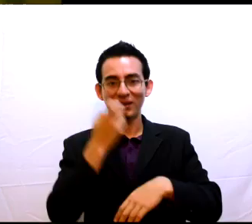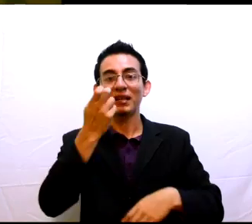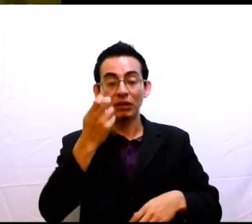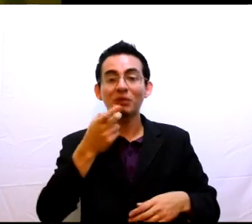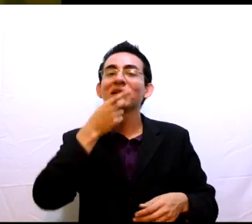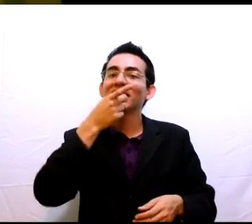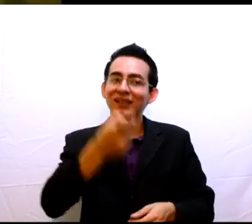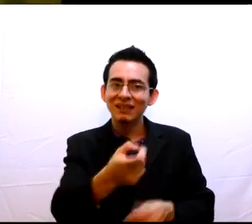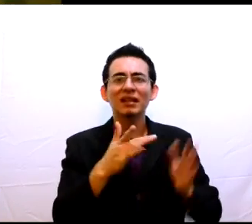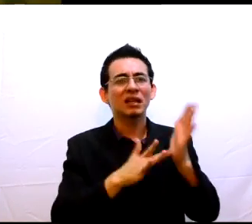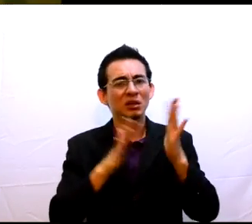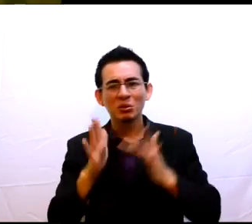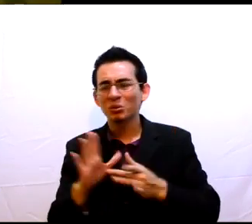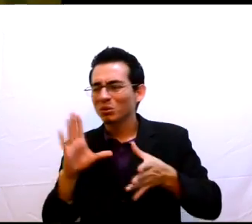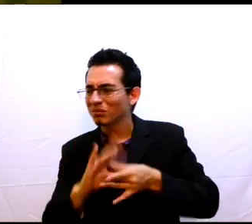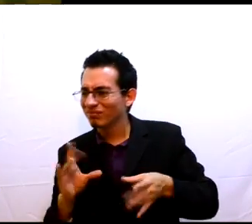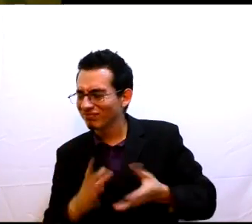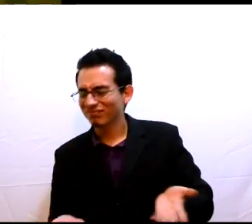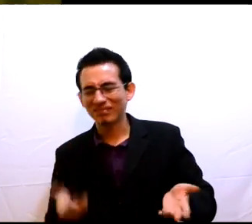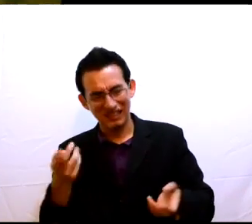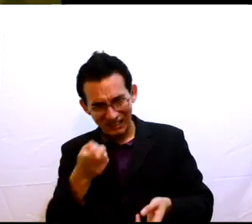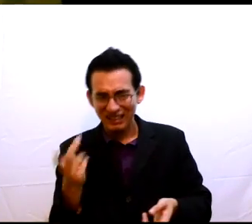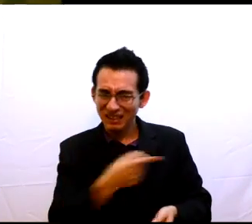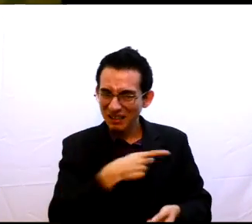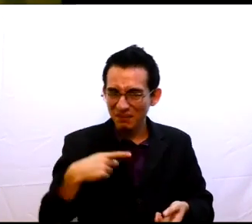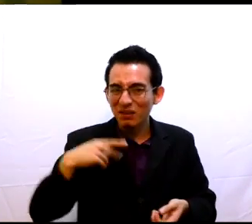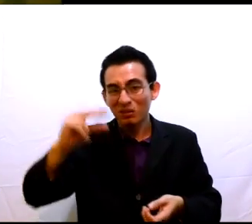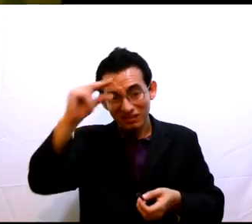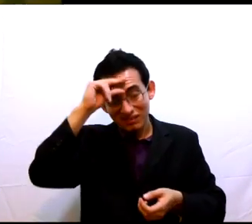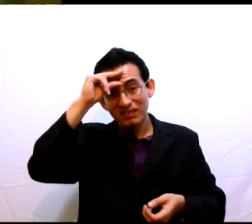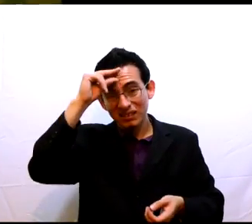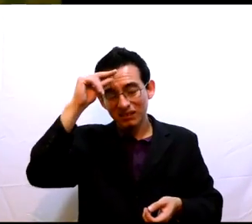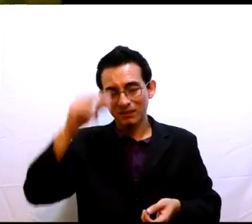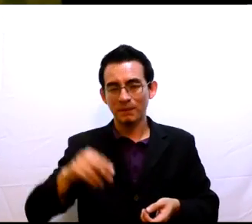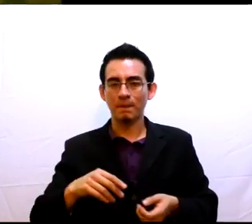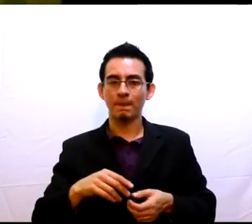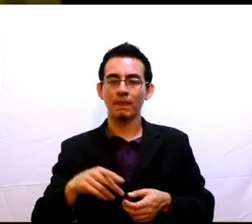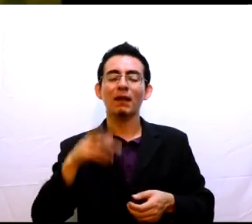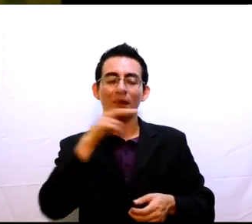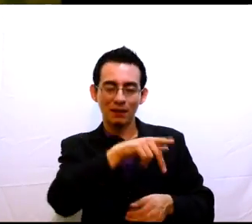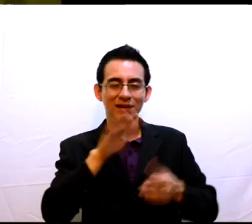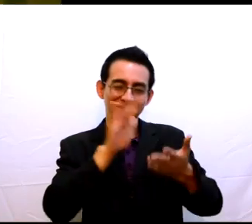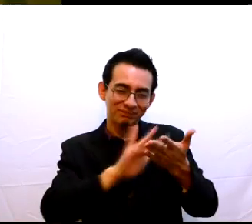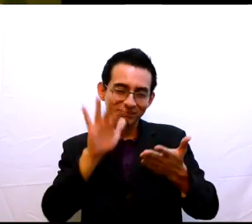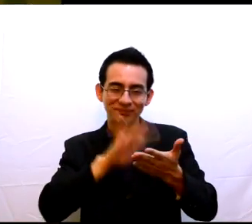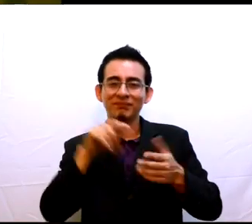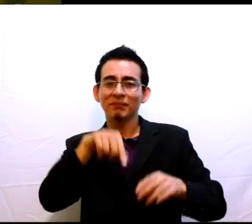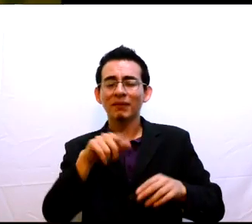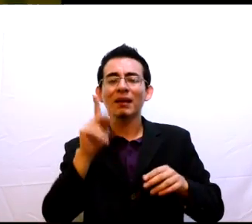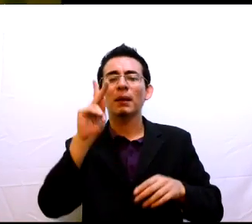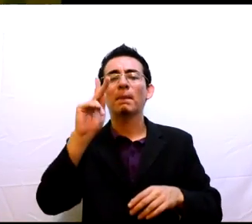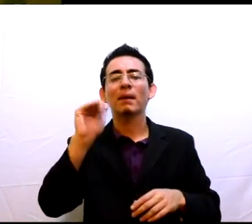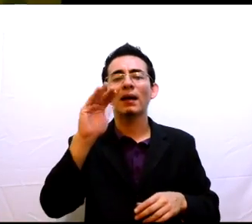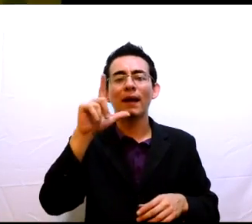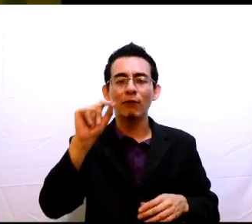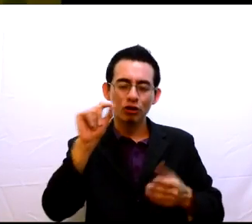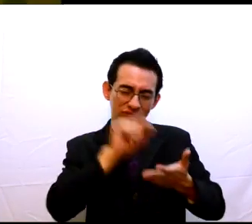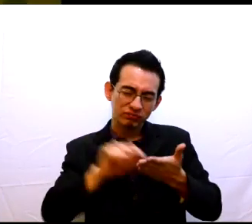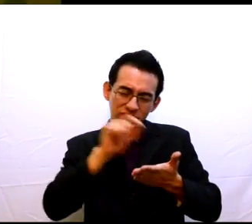por eso pablo dice la raíz de todos los males es el amor al dinero